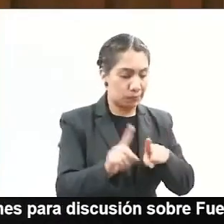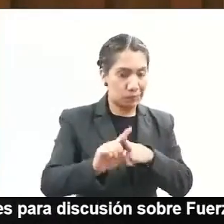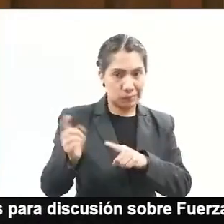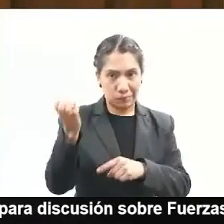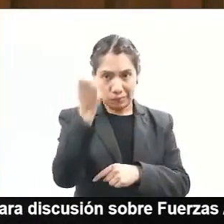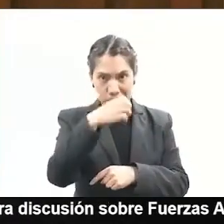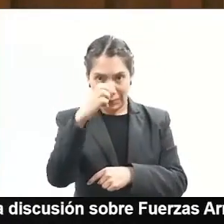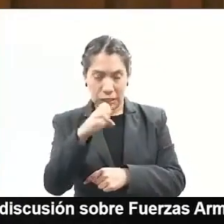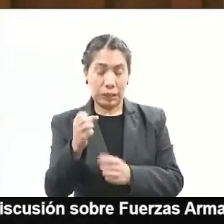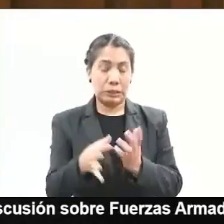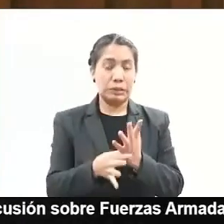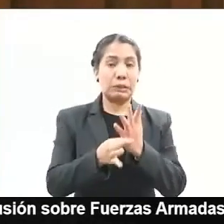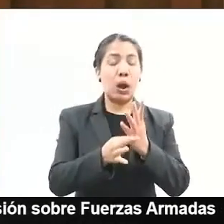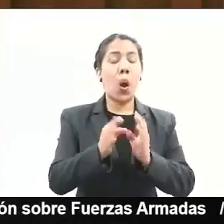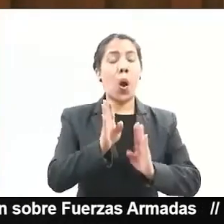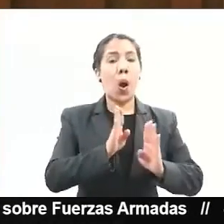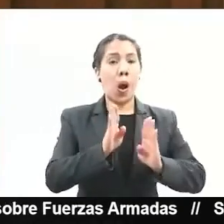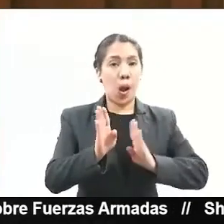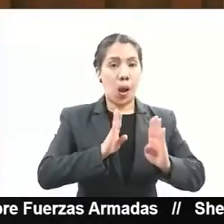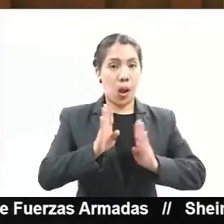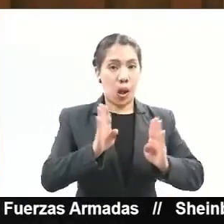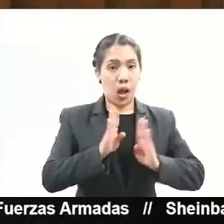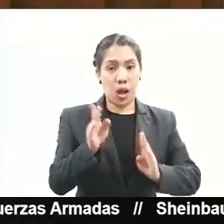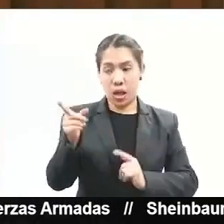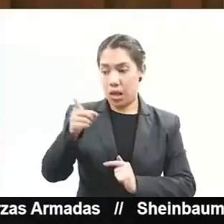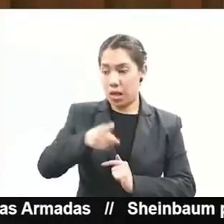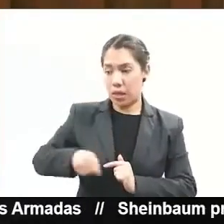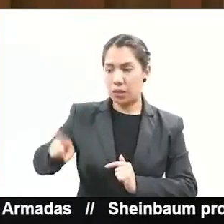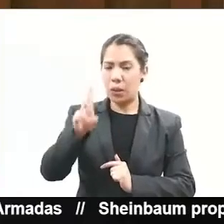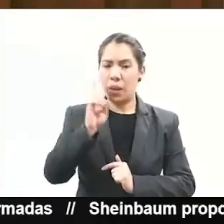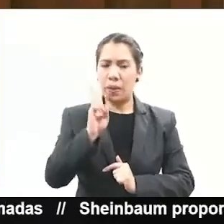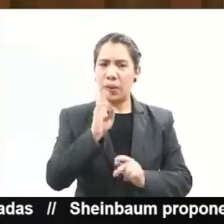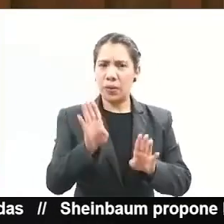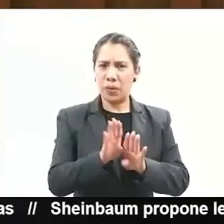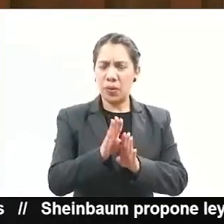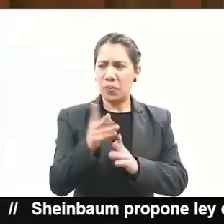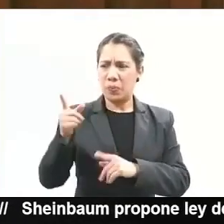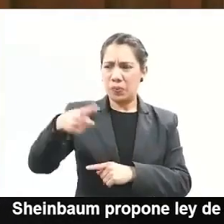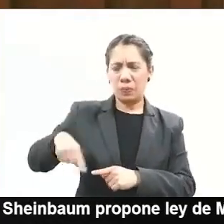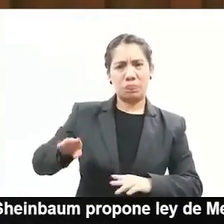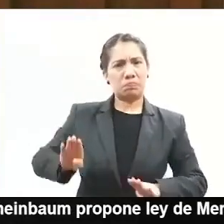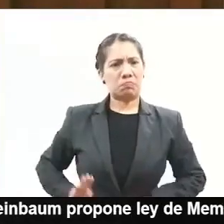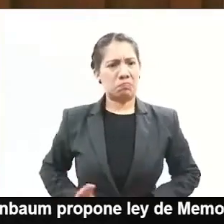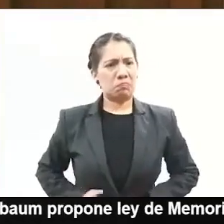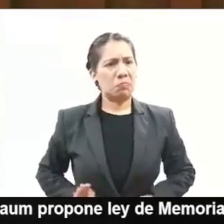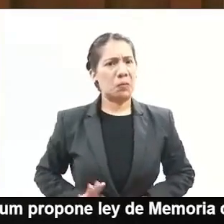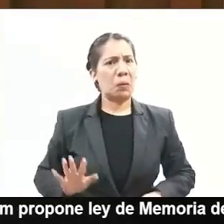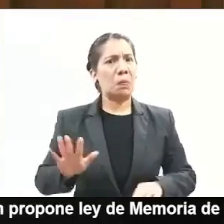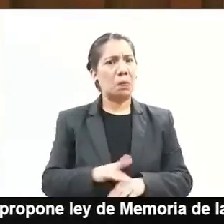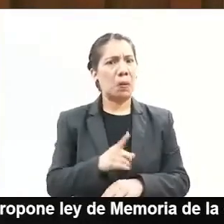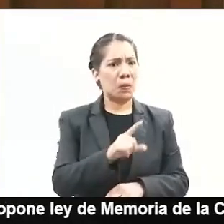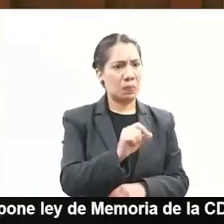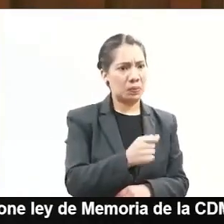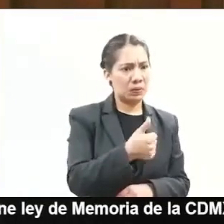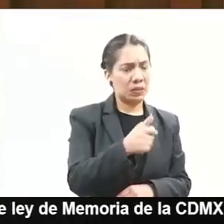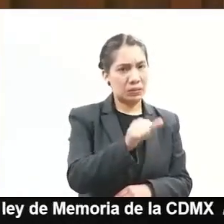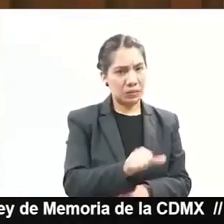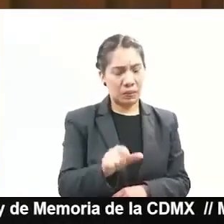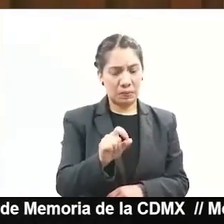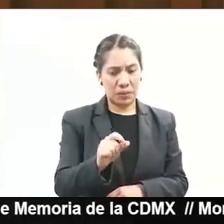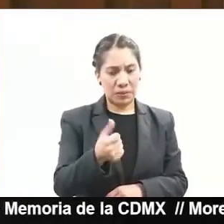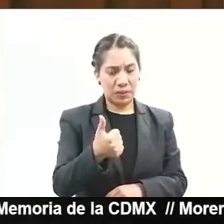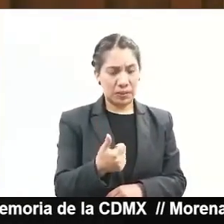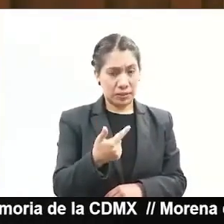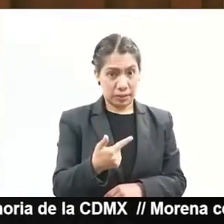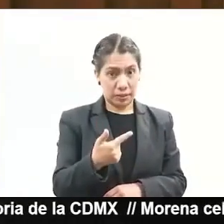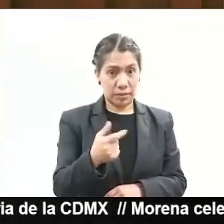Ejército, precisamente por su comportamiento durante la noche del 26 al 27 de septiembre del año 2014. Nada de